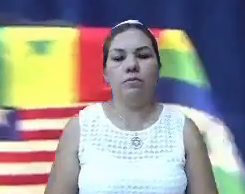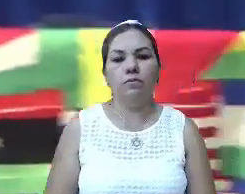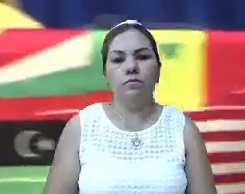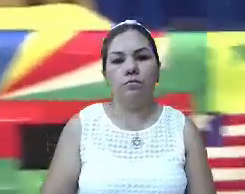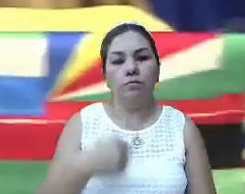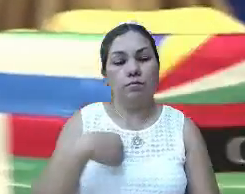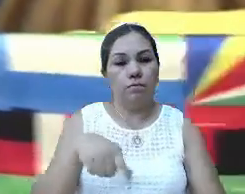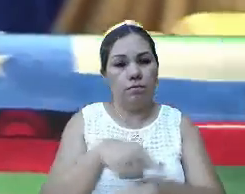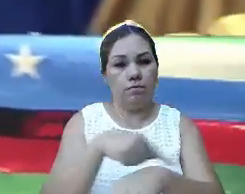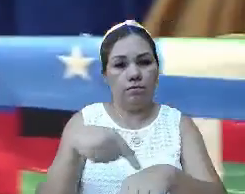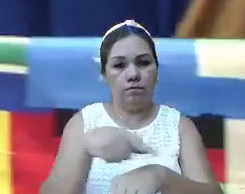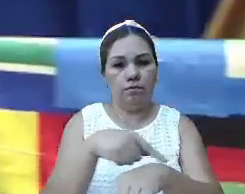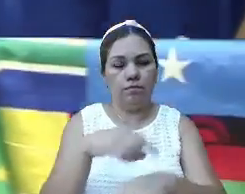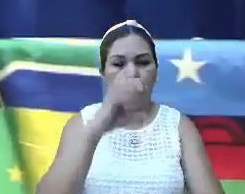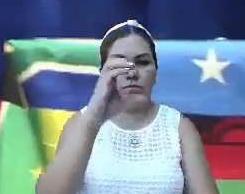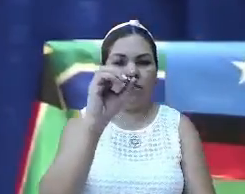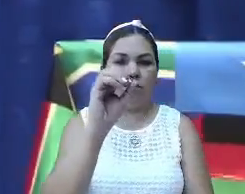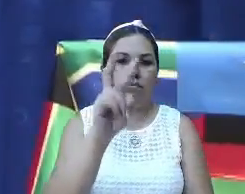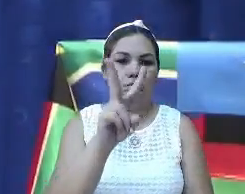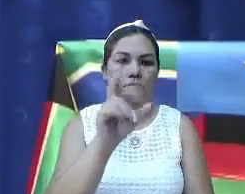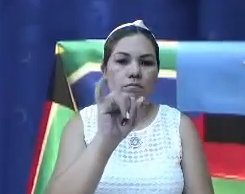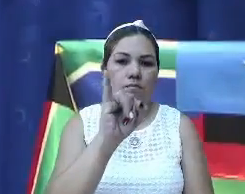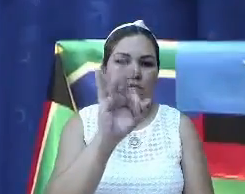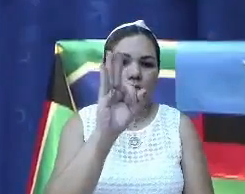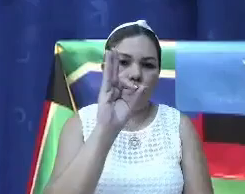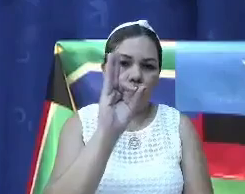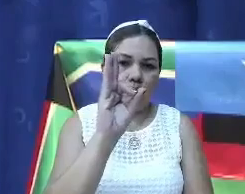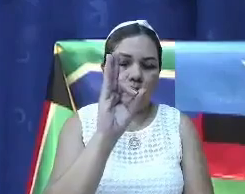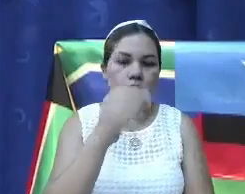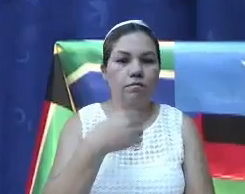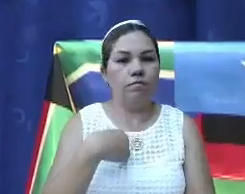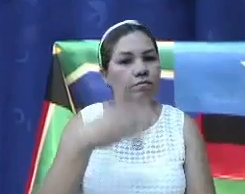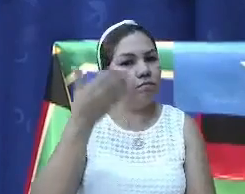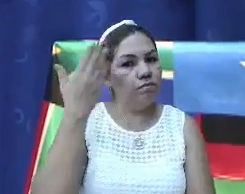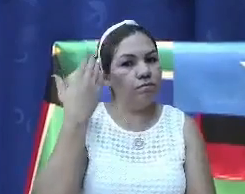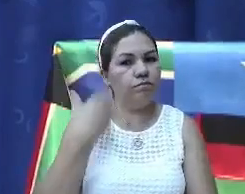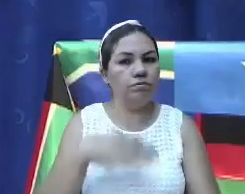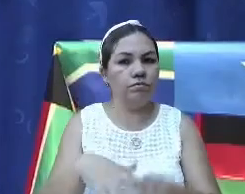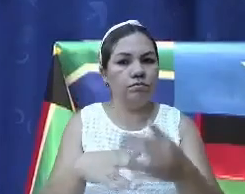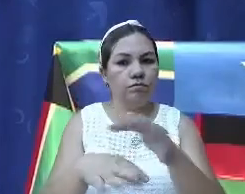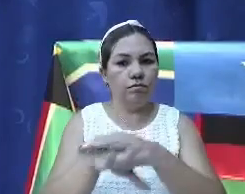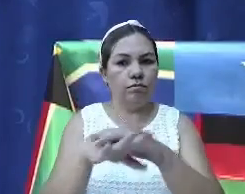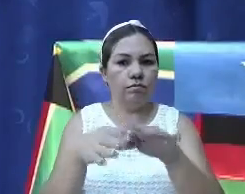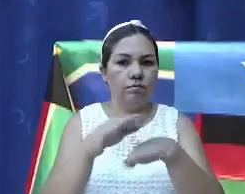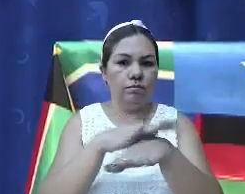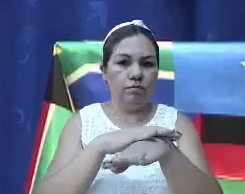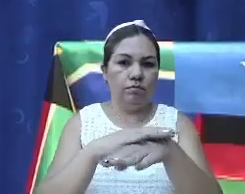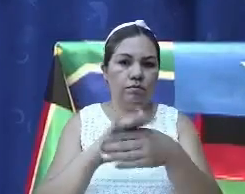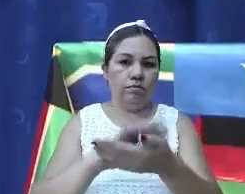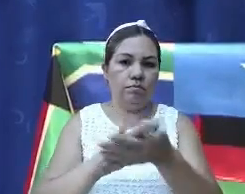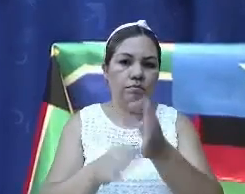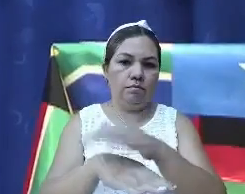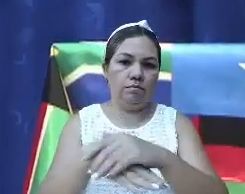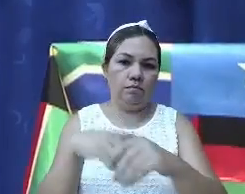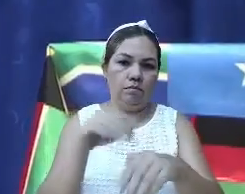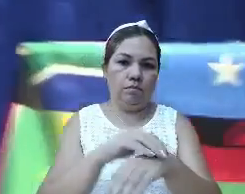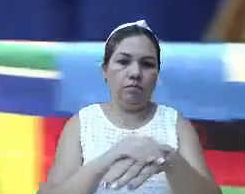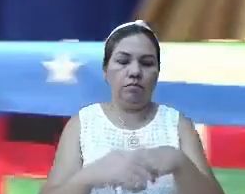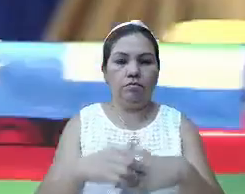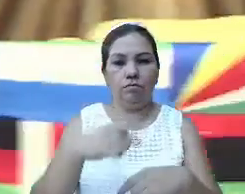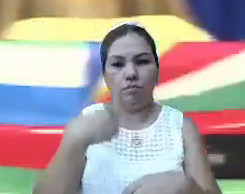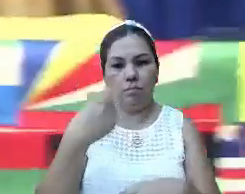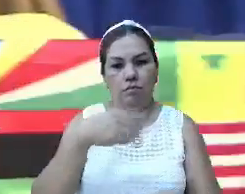En los tiempos del COVID, por ejemplo, teníamos que higienizarnos las manos, utilizar, algunos utilizaban